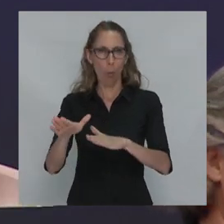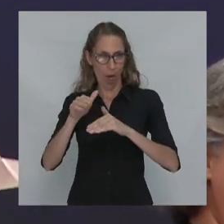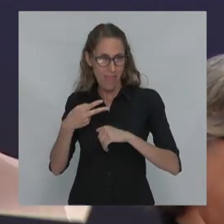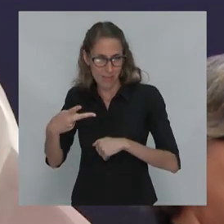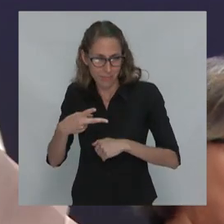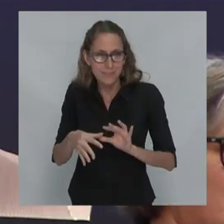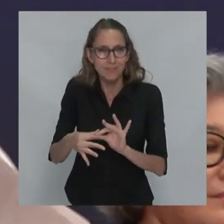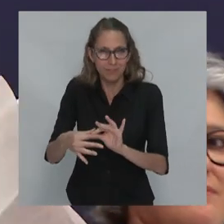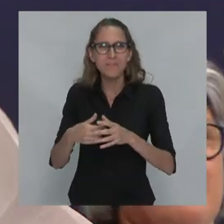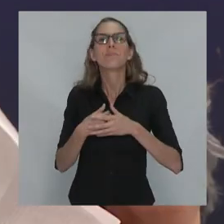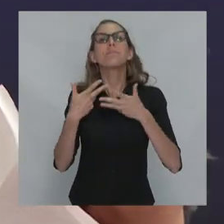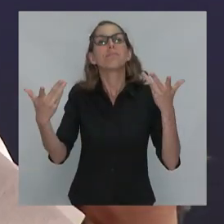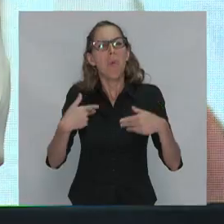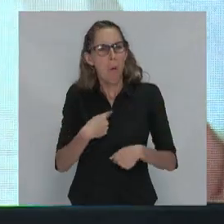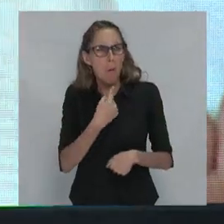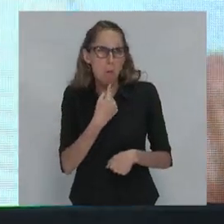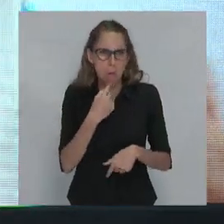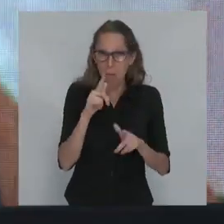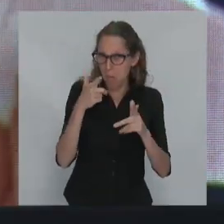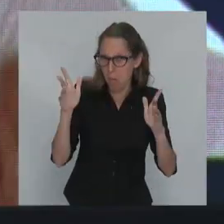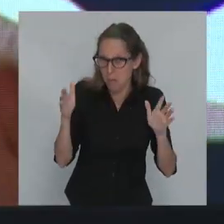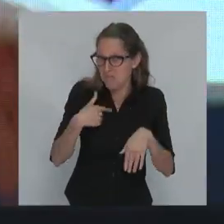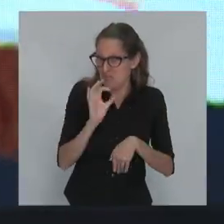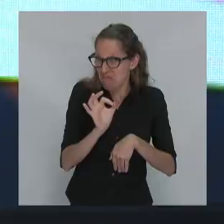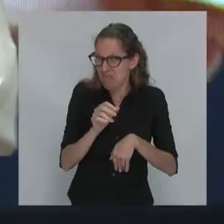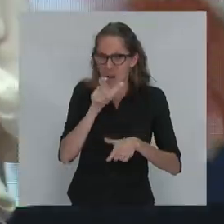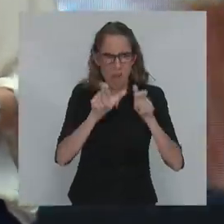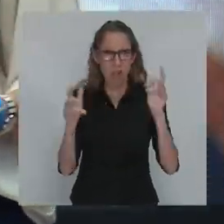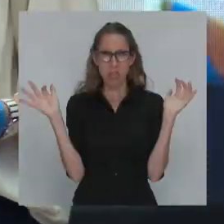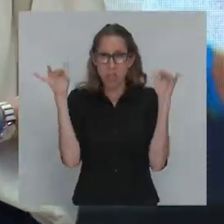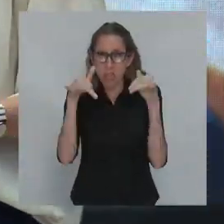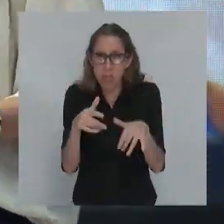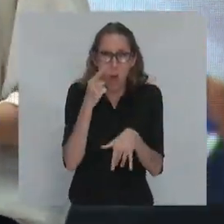No tengo ninguna duda de que todos y todas las que estamos acá